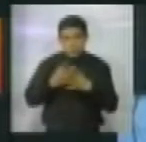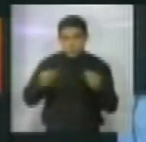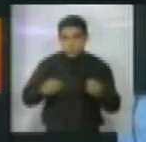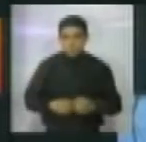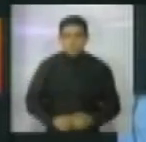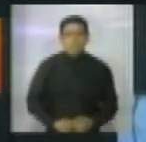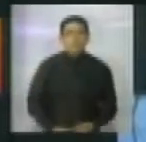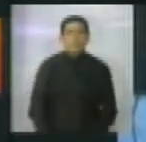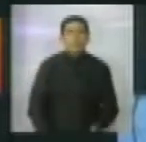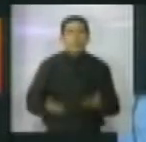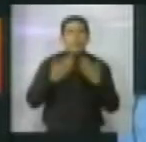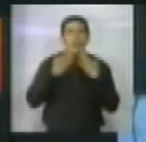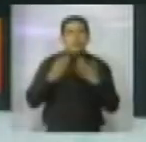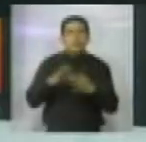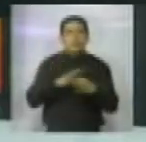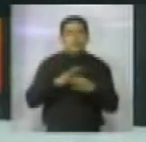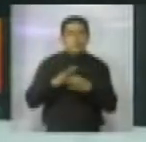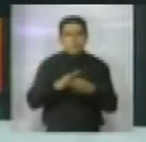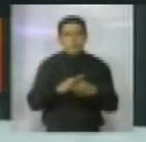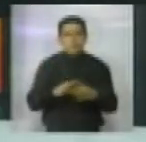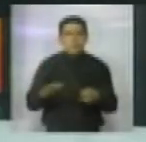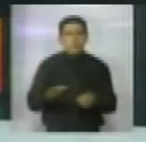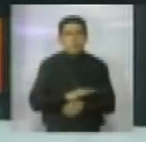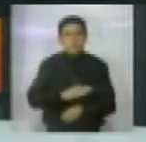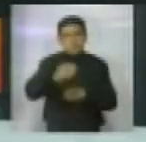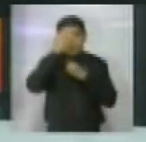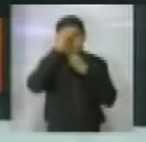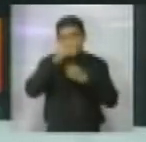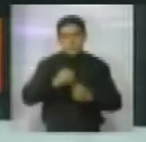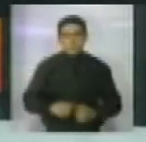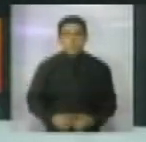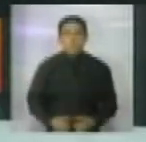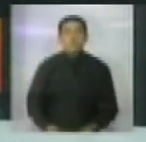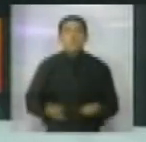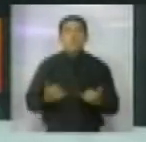Muchísimas gracias, Javier, por ese completo informe. A continuación nos vemos con...